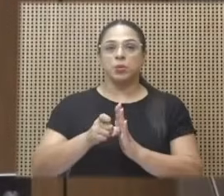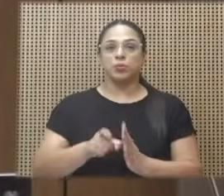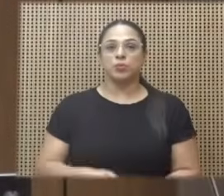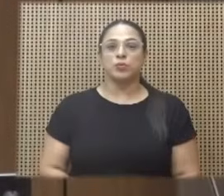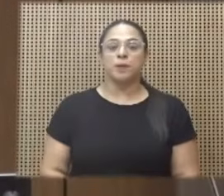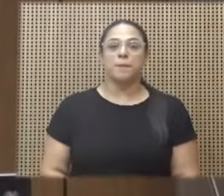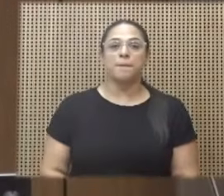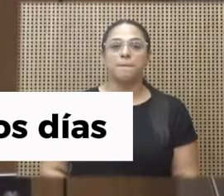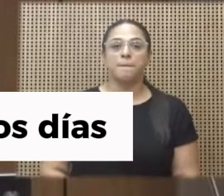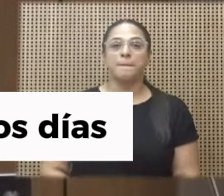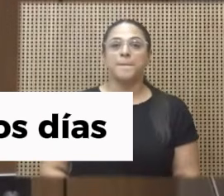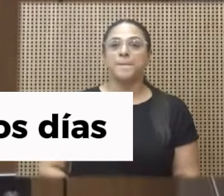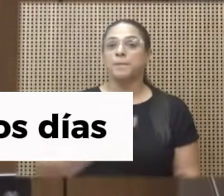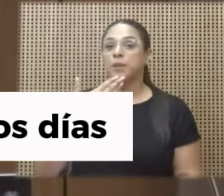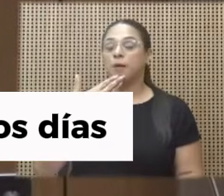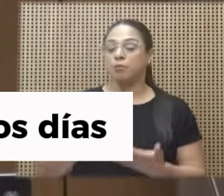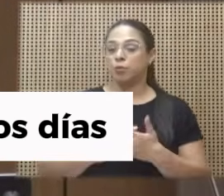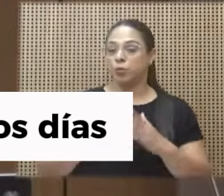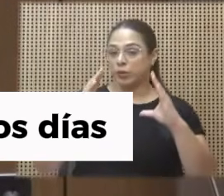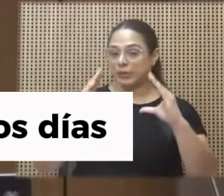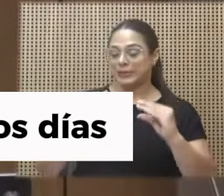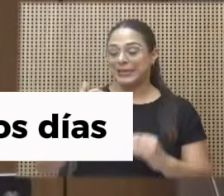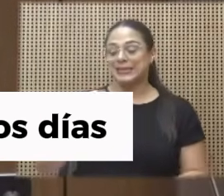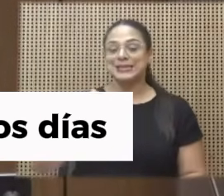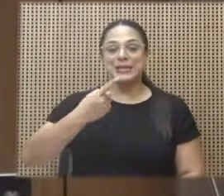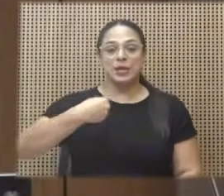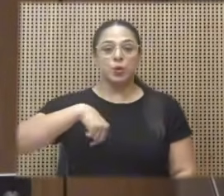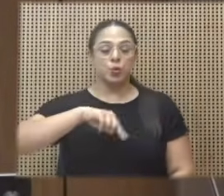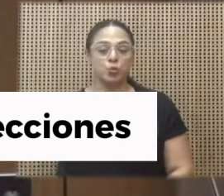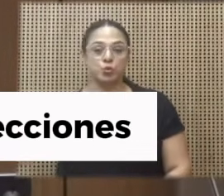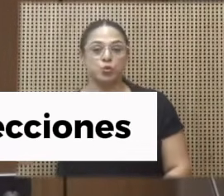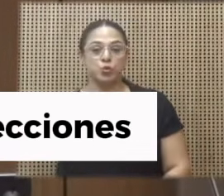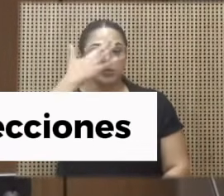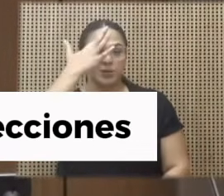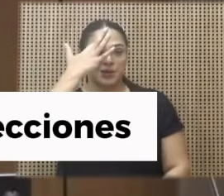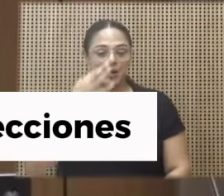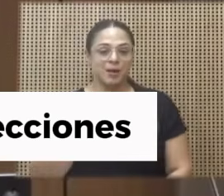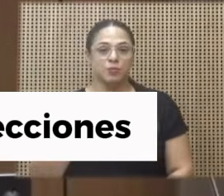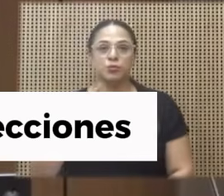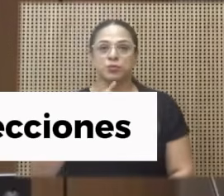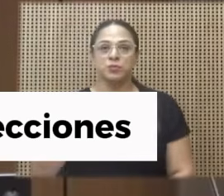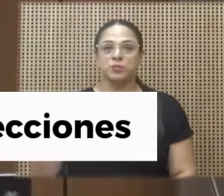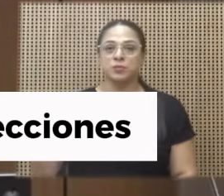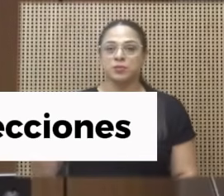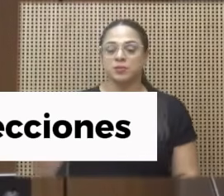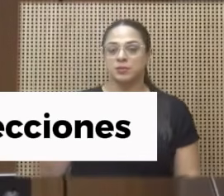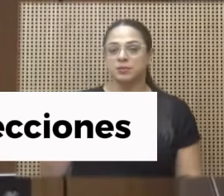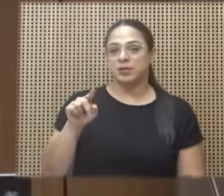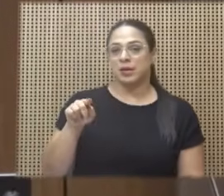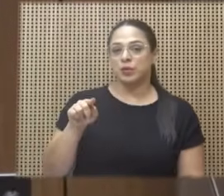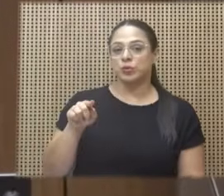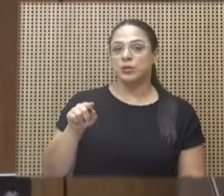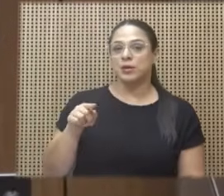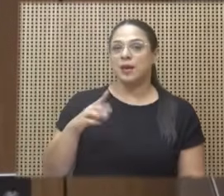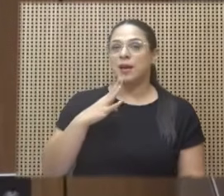Les creyéramos a los colegas que han hablado estos 2 días, Laura Fernández hubiera perdido las elecciones.